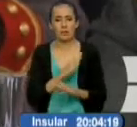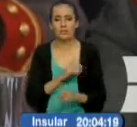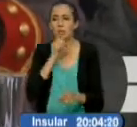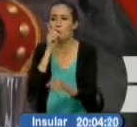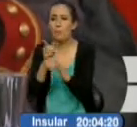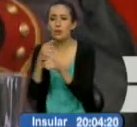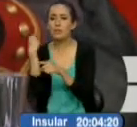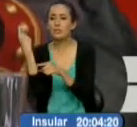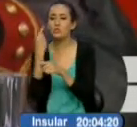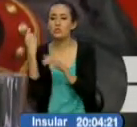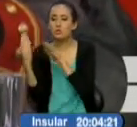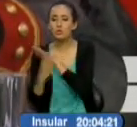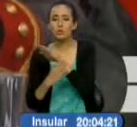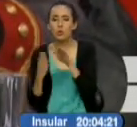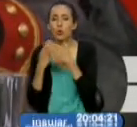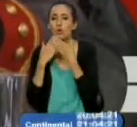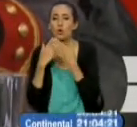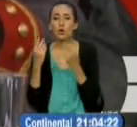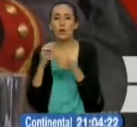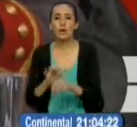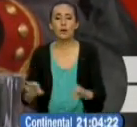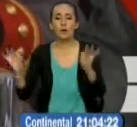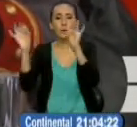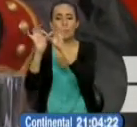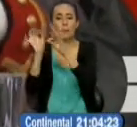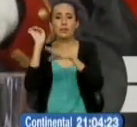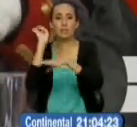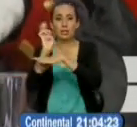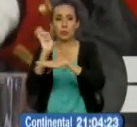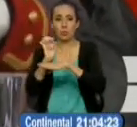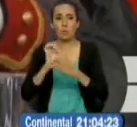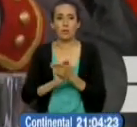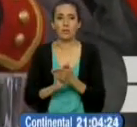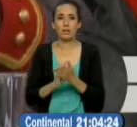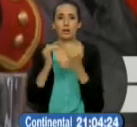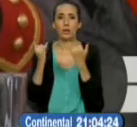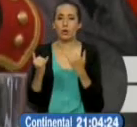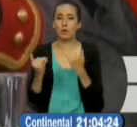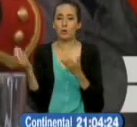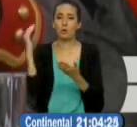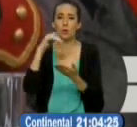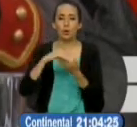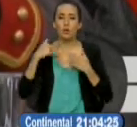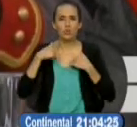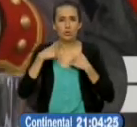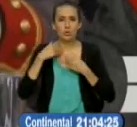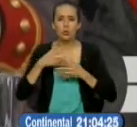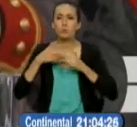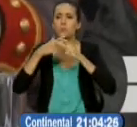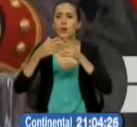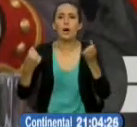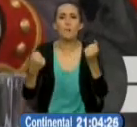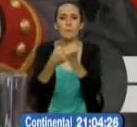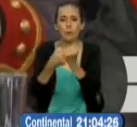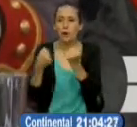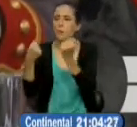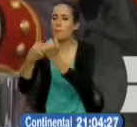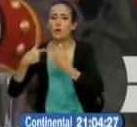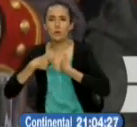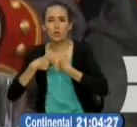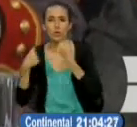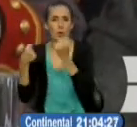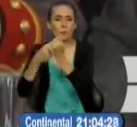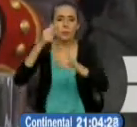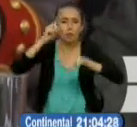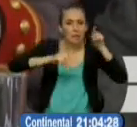lealtad sobre la base de un pacto no ético. Jamás me prestaré para acuerdo alguno que limite la acción del Estado